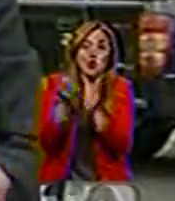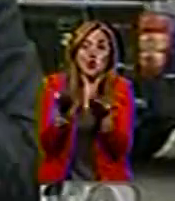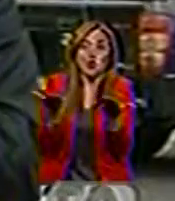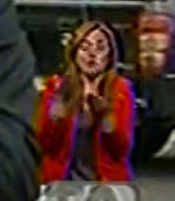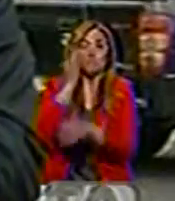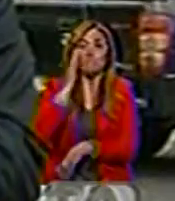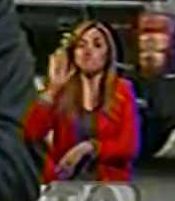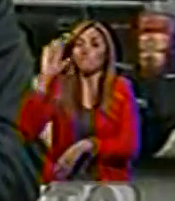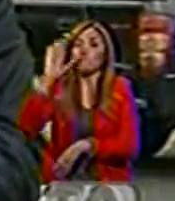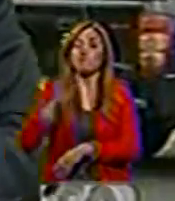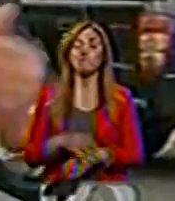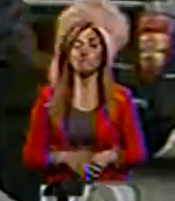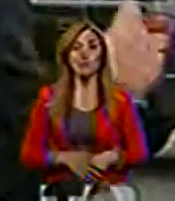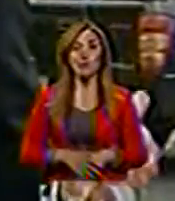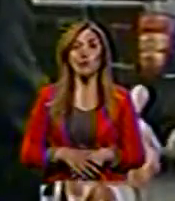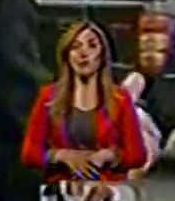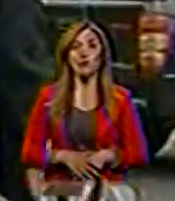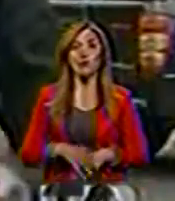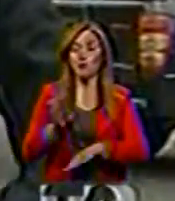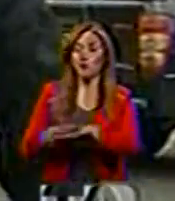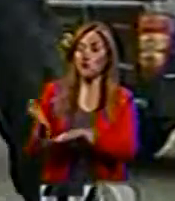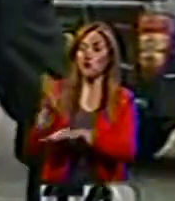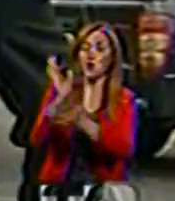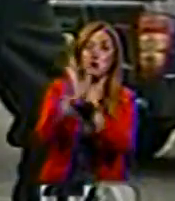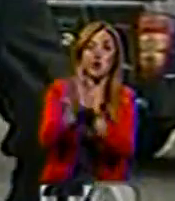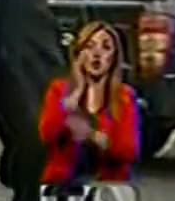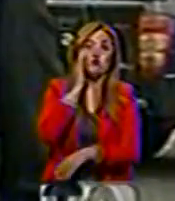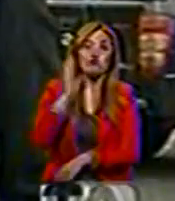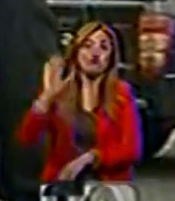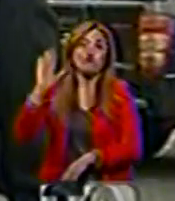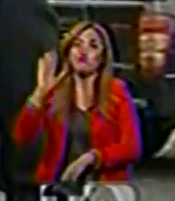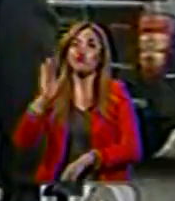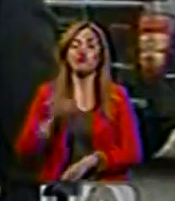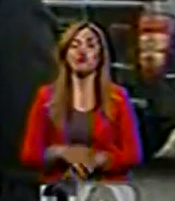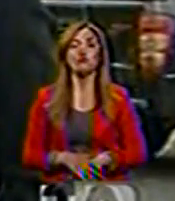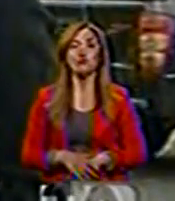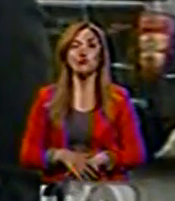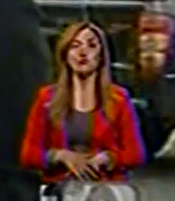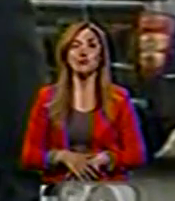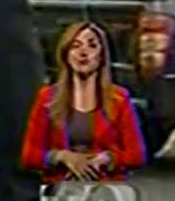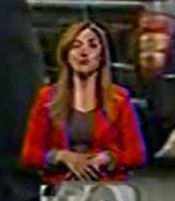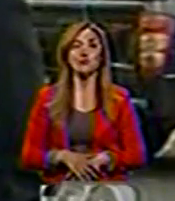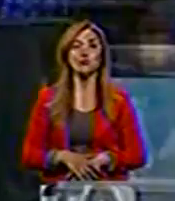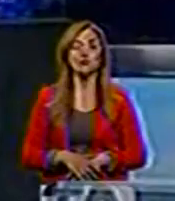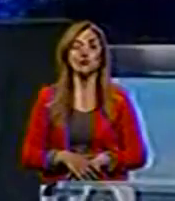audiencia. No se sabe tampoco si asistirán o no a la audiencia prevista en pocos minutos más.